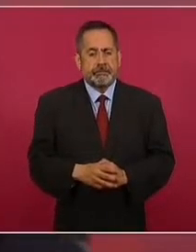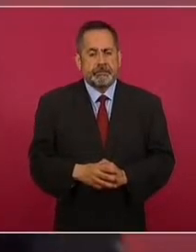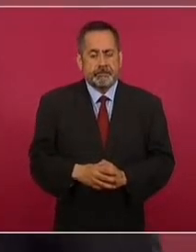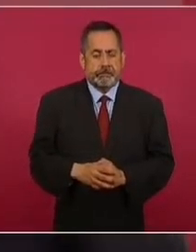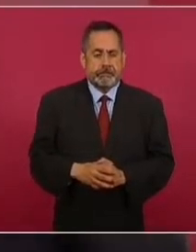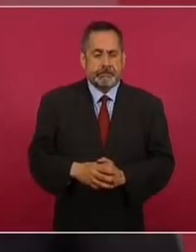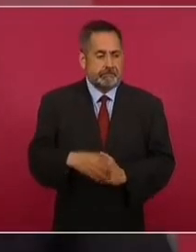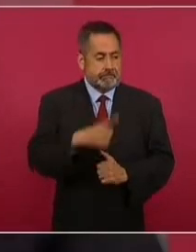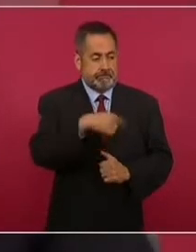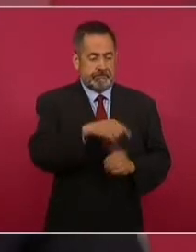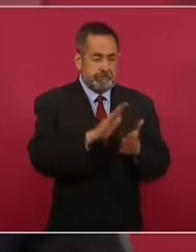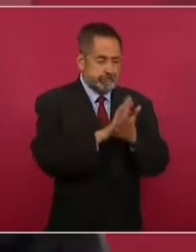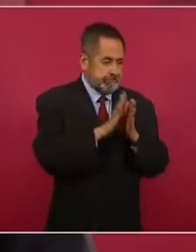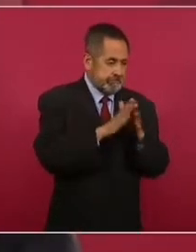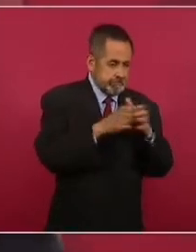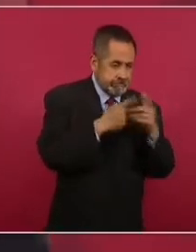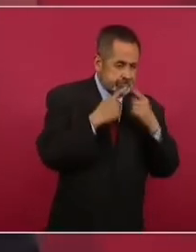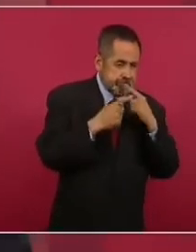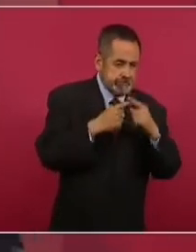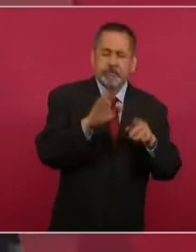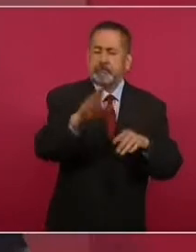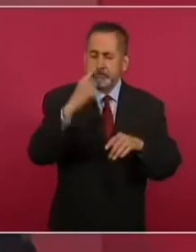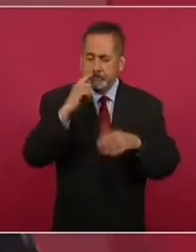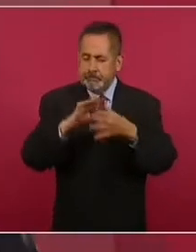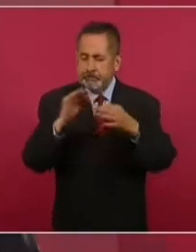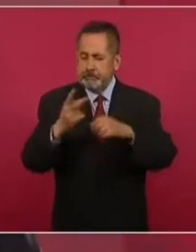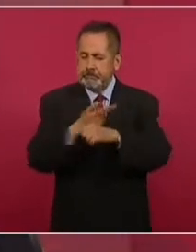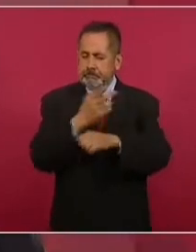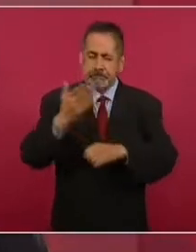llegar a arreglos, ¿qué había pasado antes?